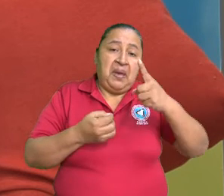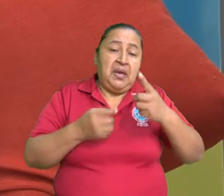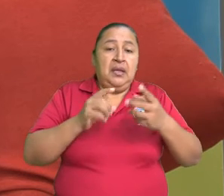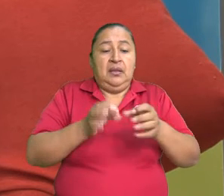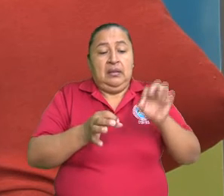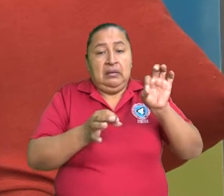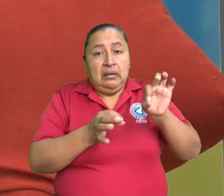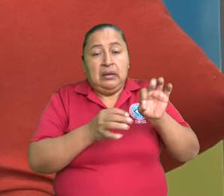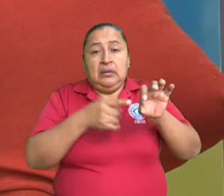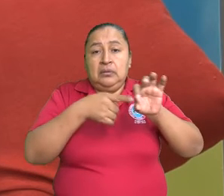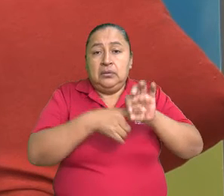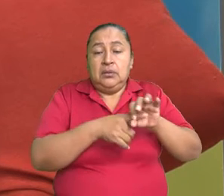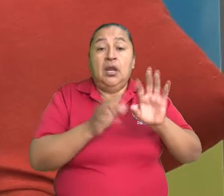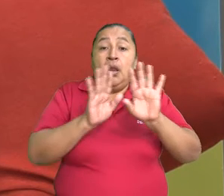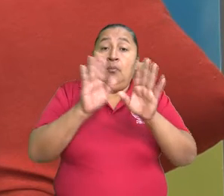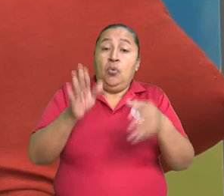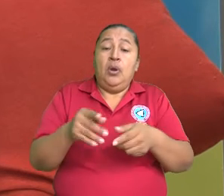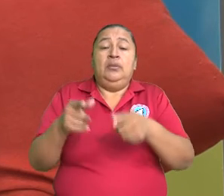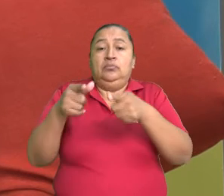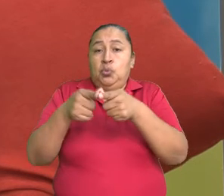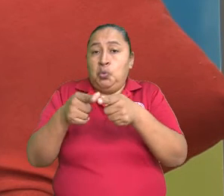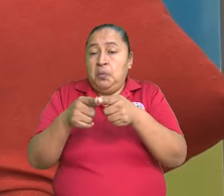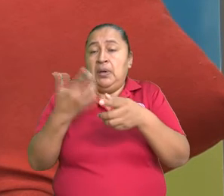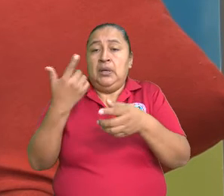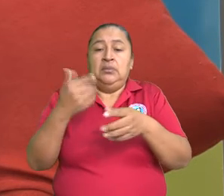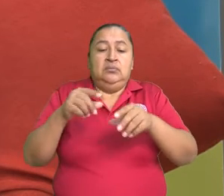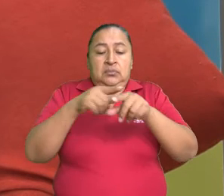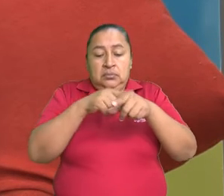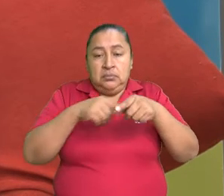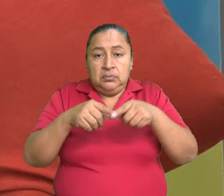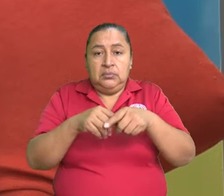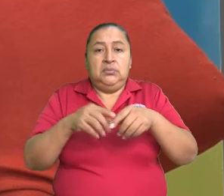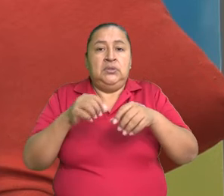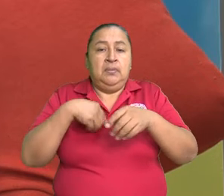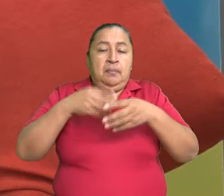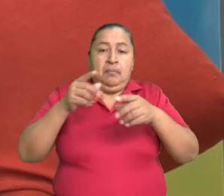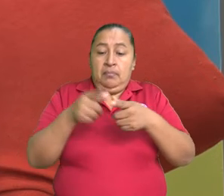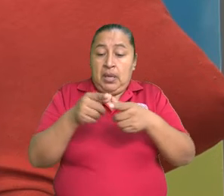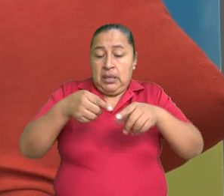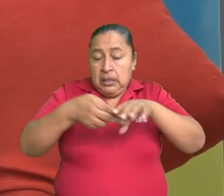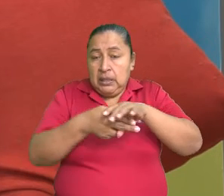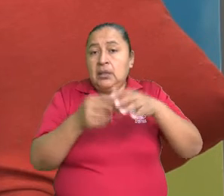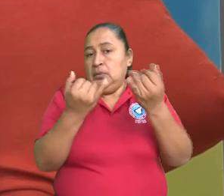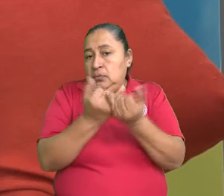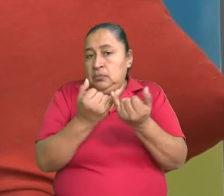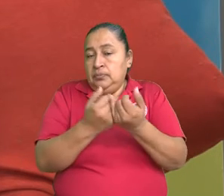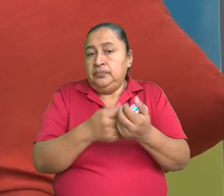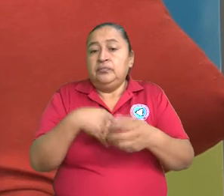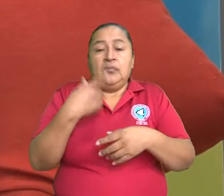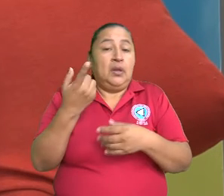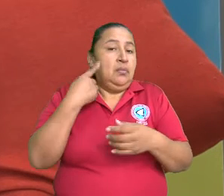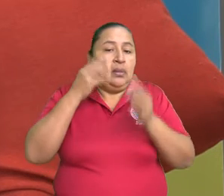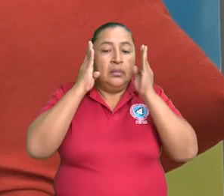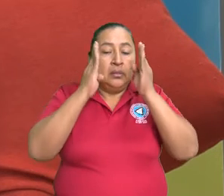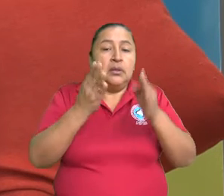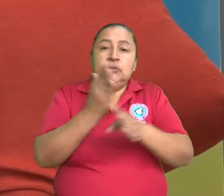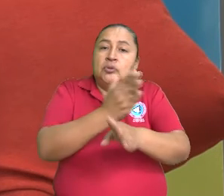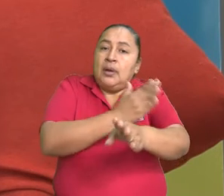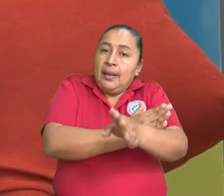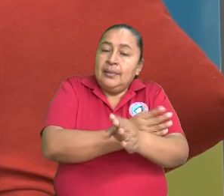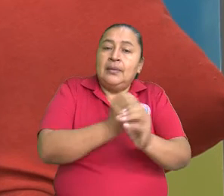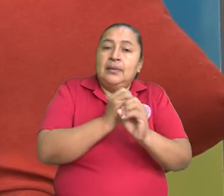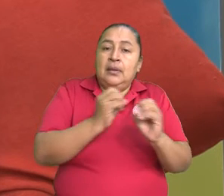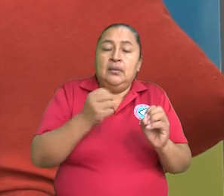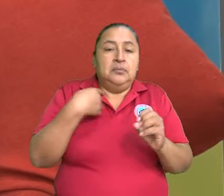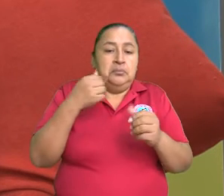ano. En la mujer, cáncer de vulva, cérvix, vagina. Entonces, y si nos lo tratamos adecuadamente o no